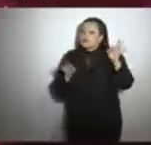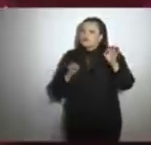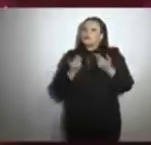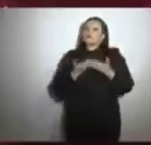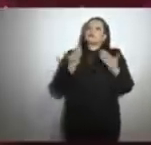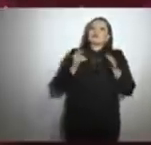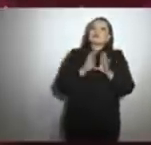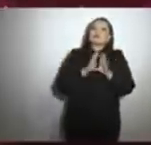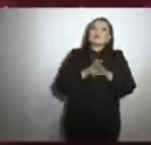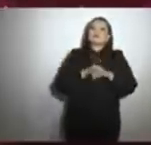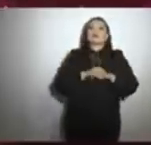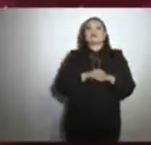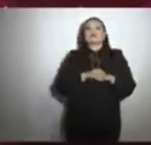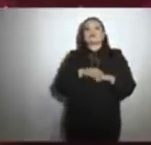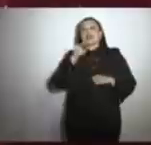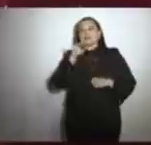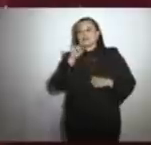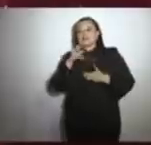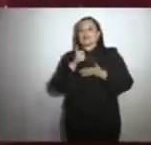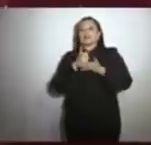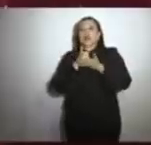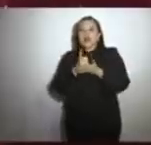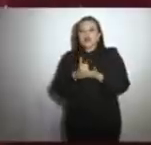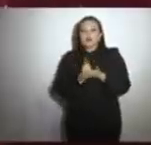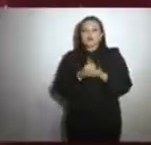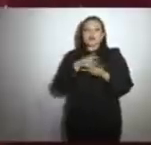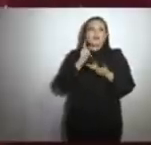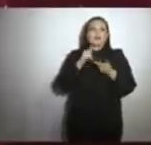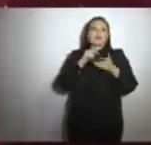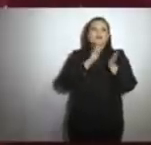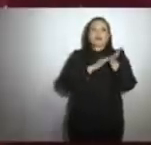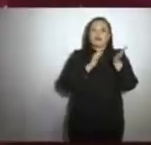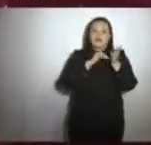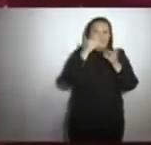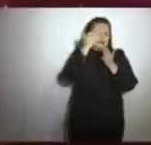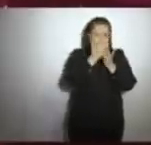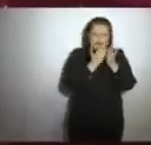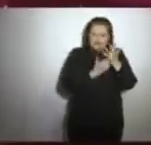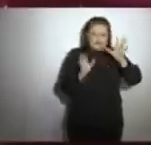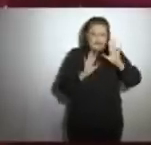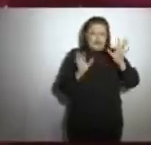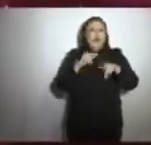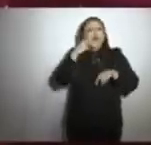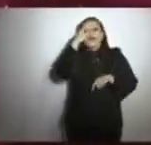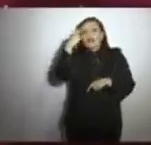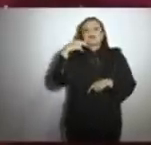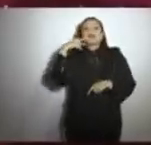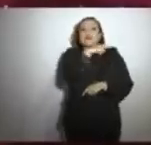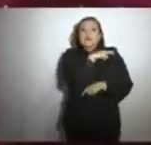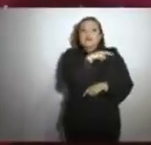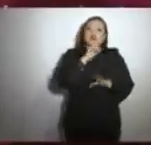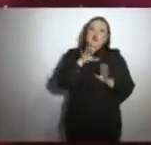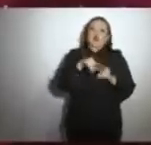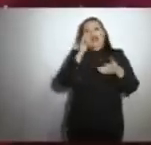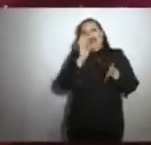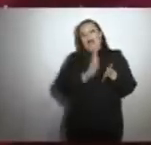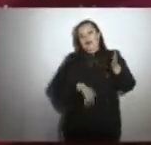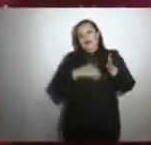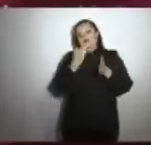sí ayudamos sin tanto problema ni tanto trabajo. ¿Sí? Tenemos que hacer